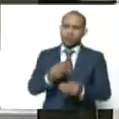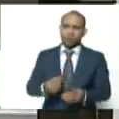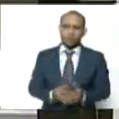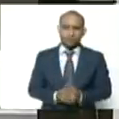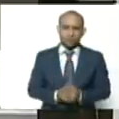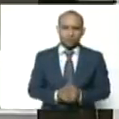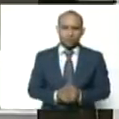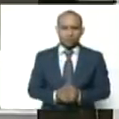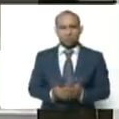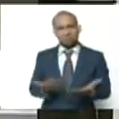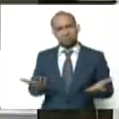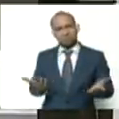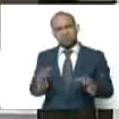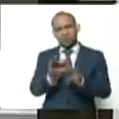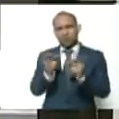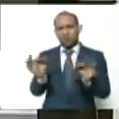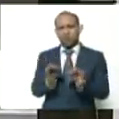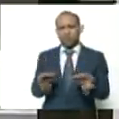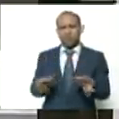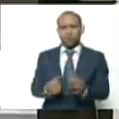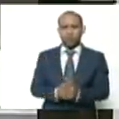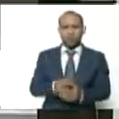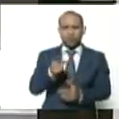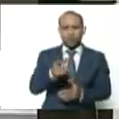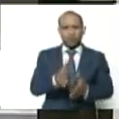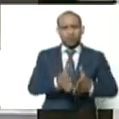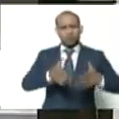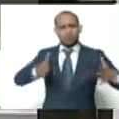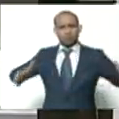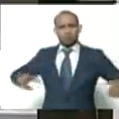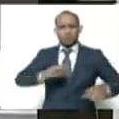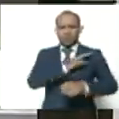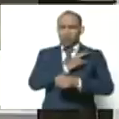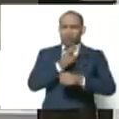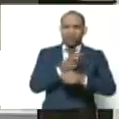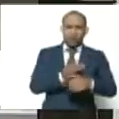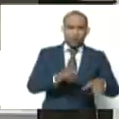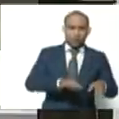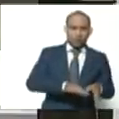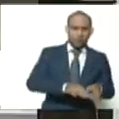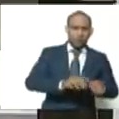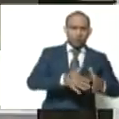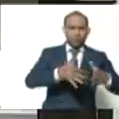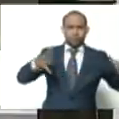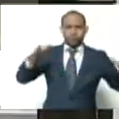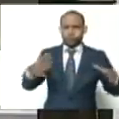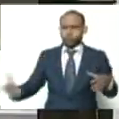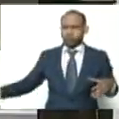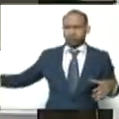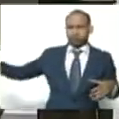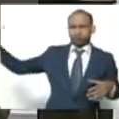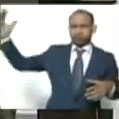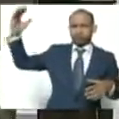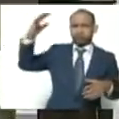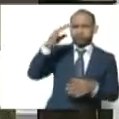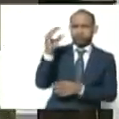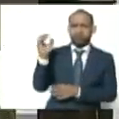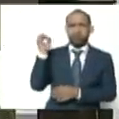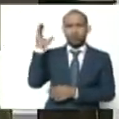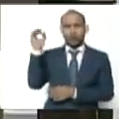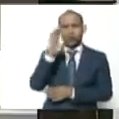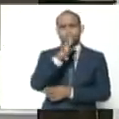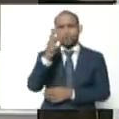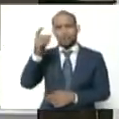A través de esa inmensa fuerza, de esa inmensa ola que se está levantando, de los congresos bicentenarios del